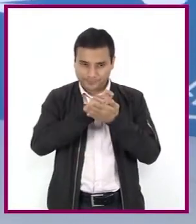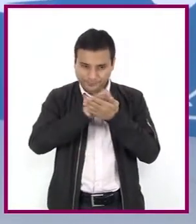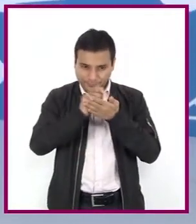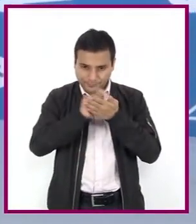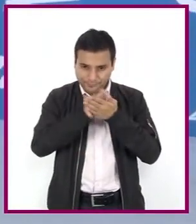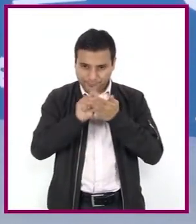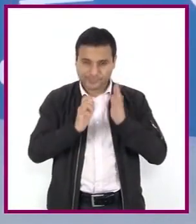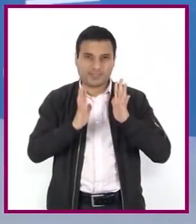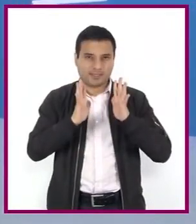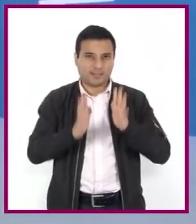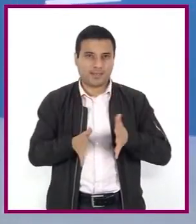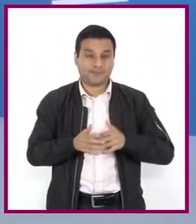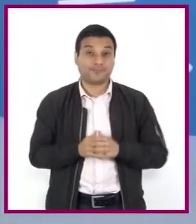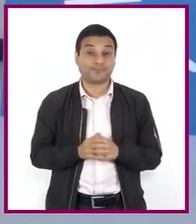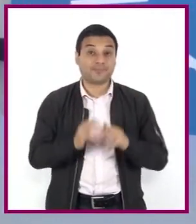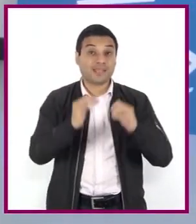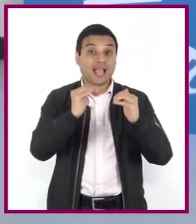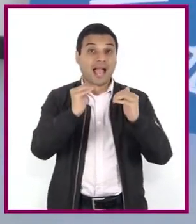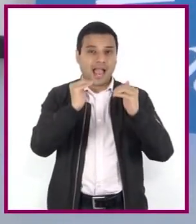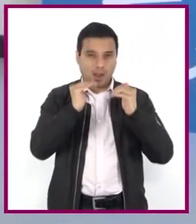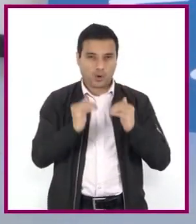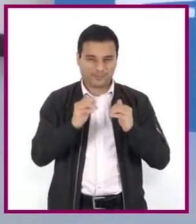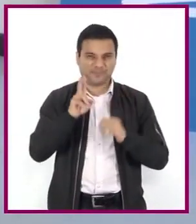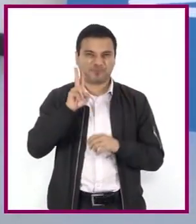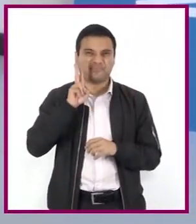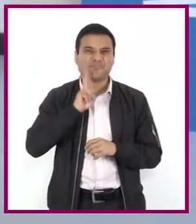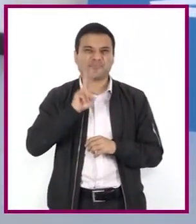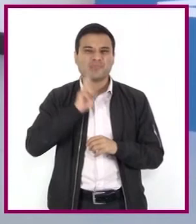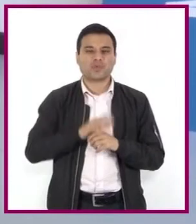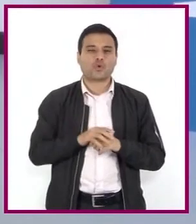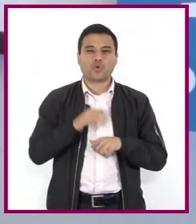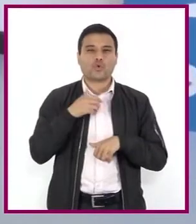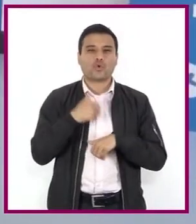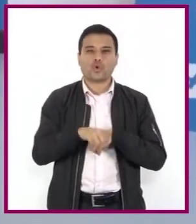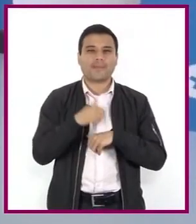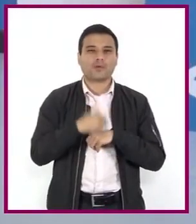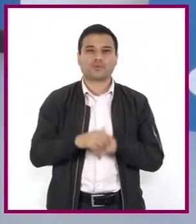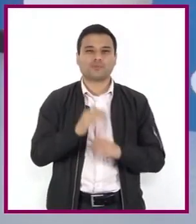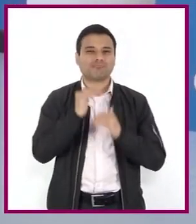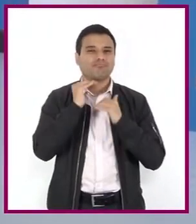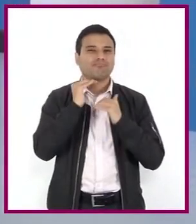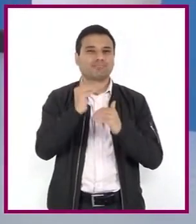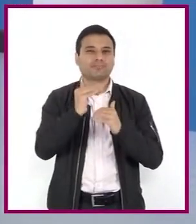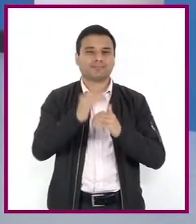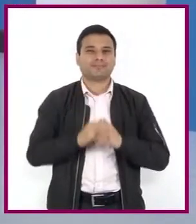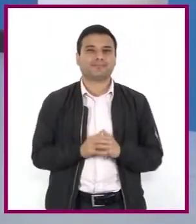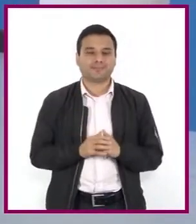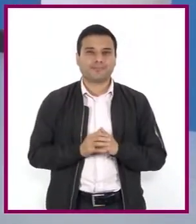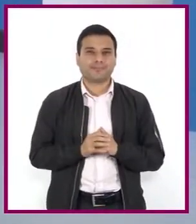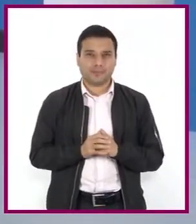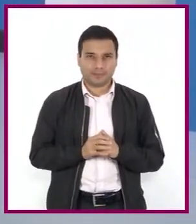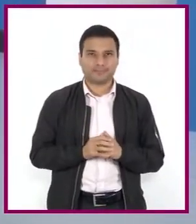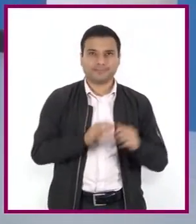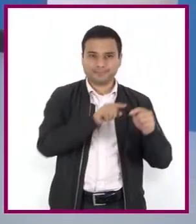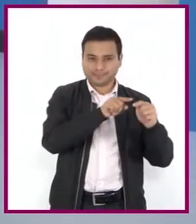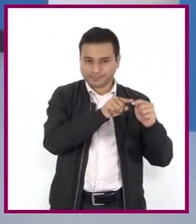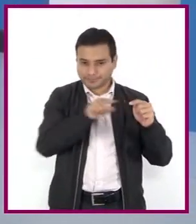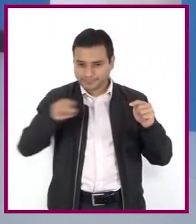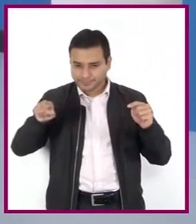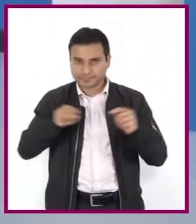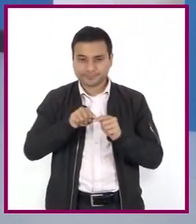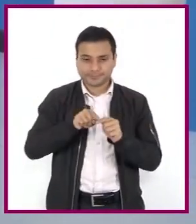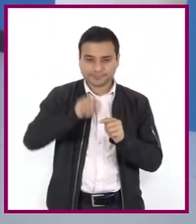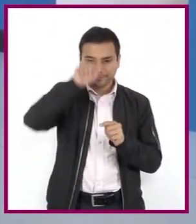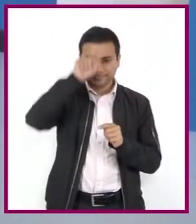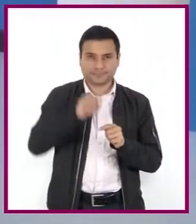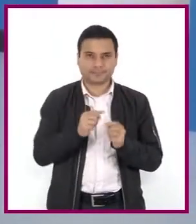x. Ahora, delimitemos los valores mostrados en los ejes de las abscisas y ordenadas para